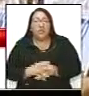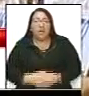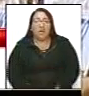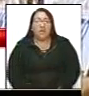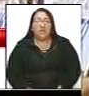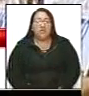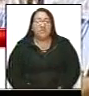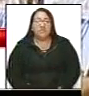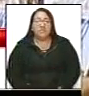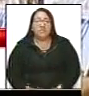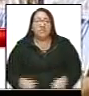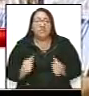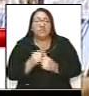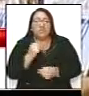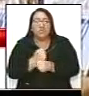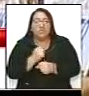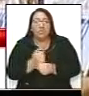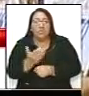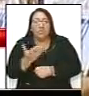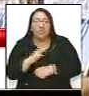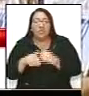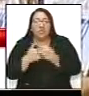un seguimiento de la conducta